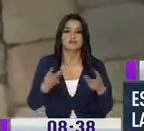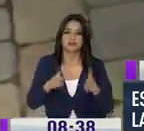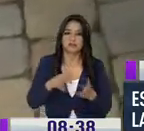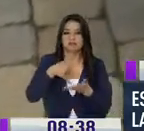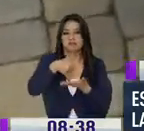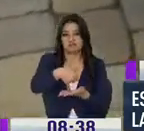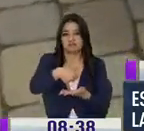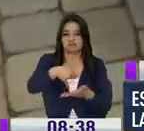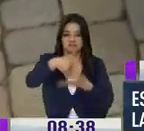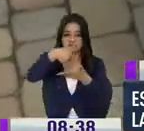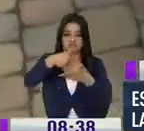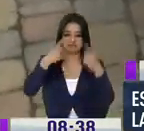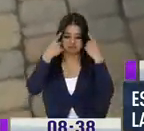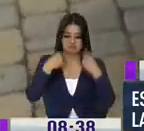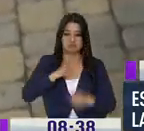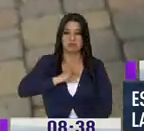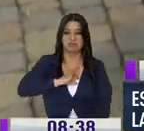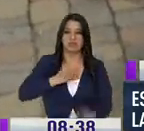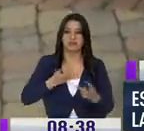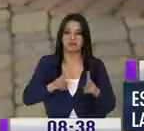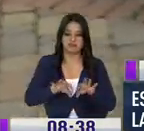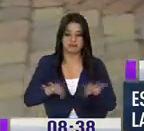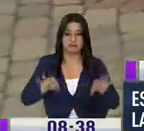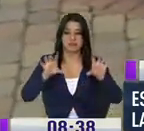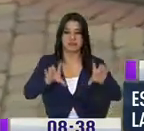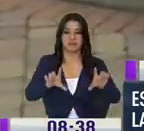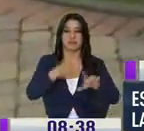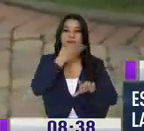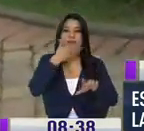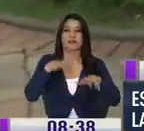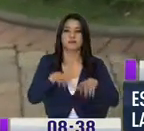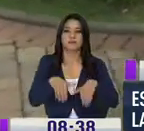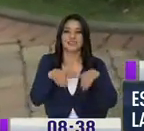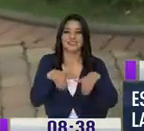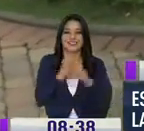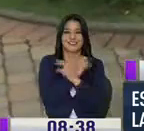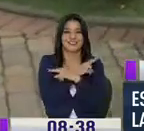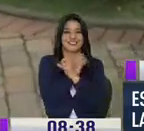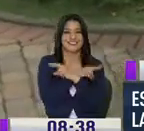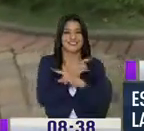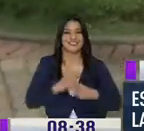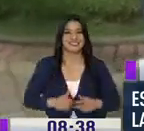unos trofeos, unas medallas y también el título del perrito de la Mariscal.